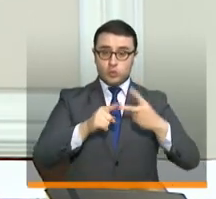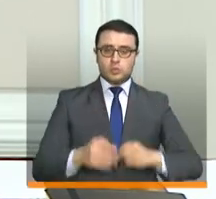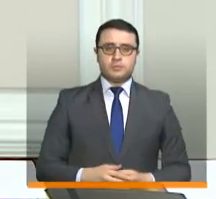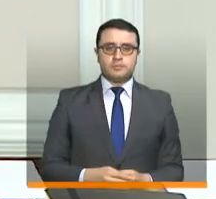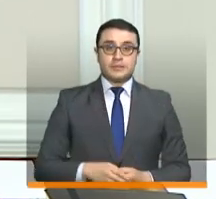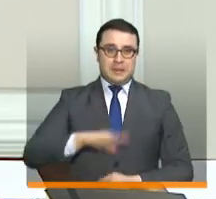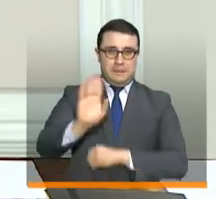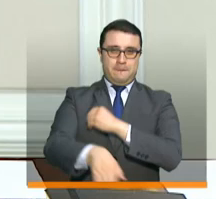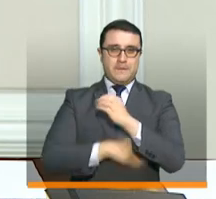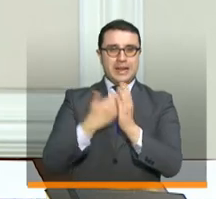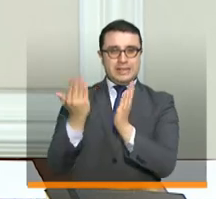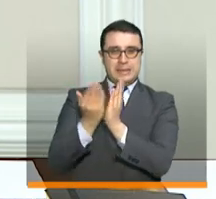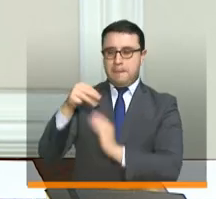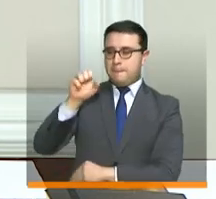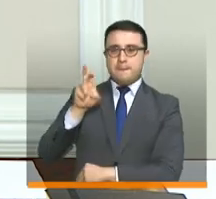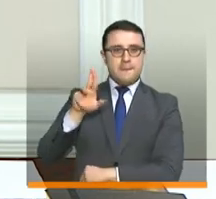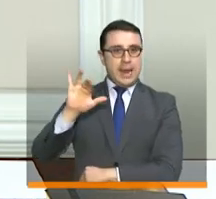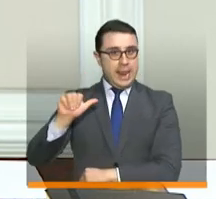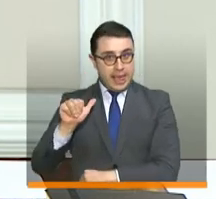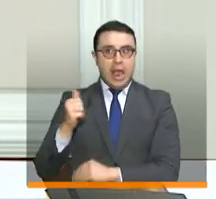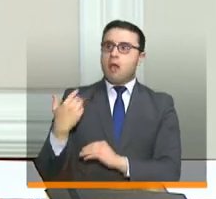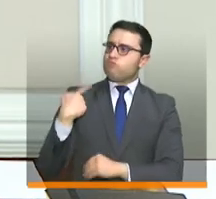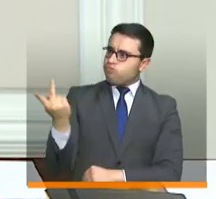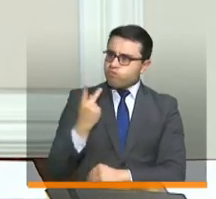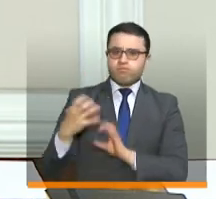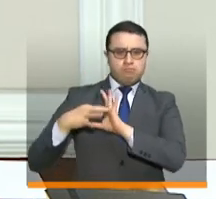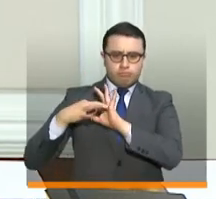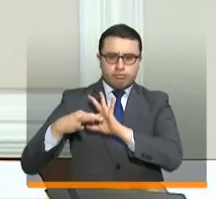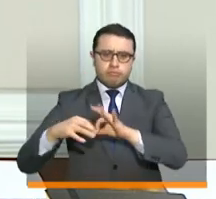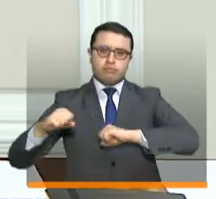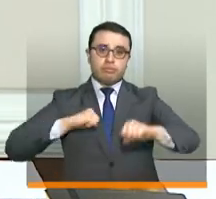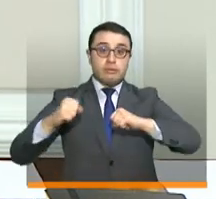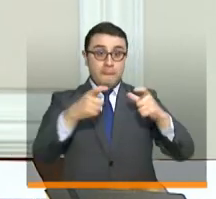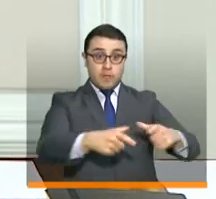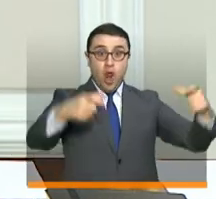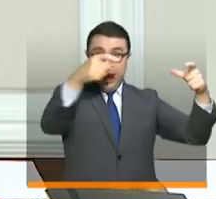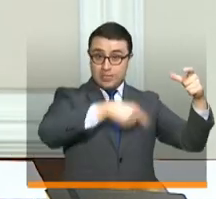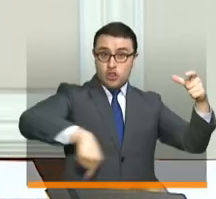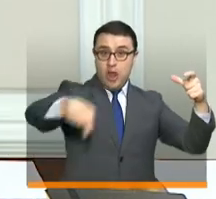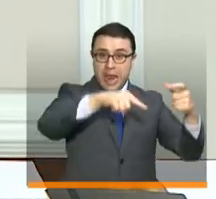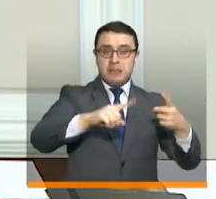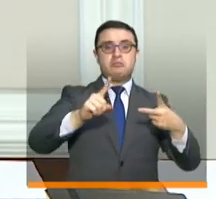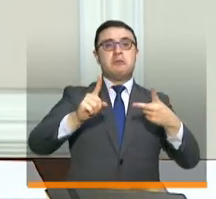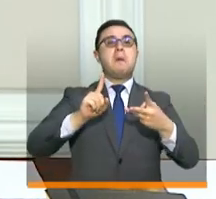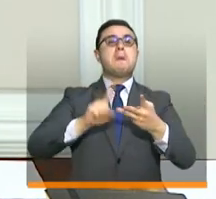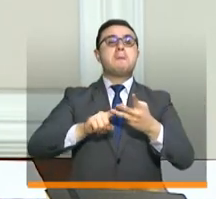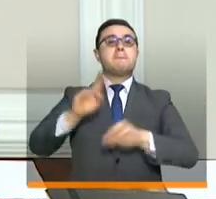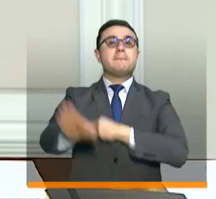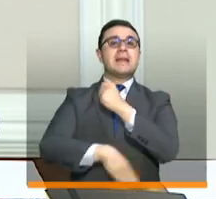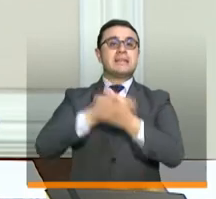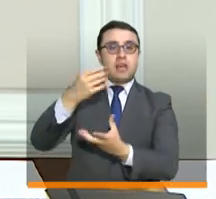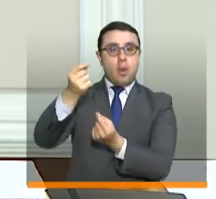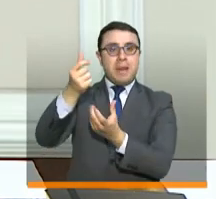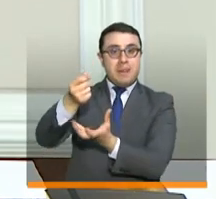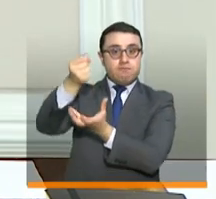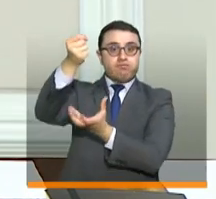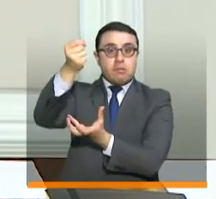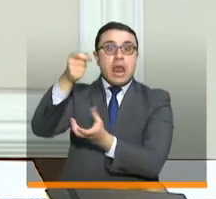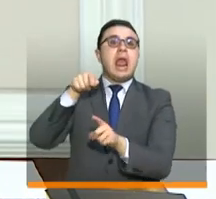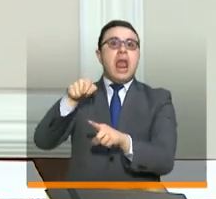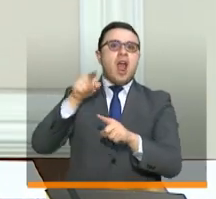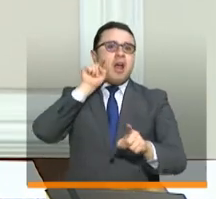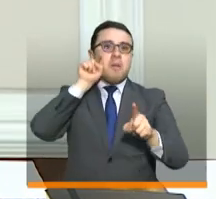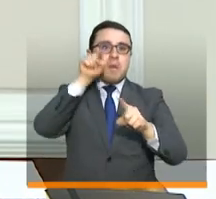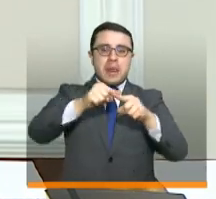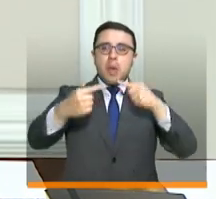trabajando con la ministra María Victoria Angulo, también con los miembros del Congreso de la República, con el Ministerio de Hacienda, para que en el debate